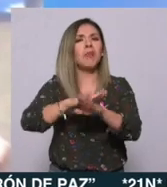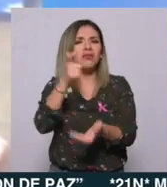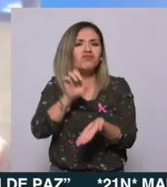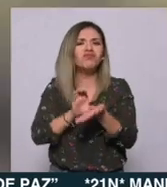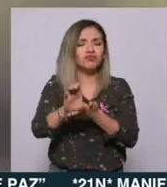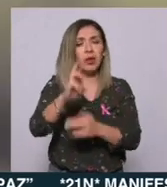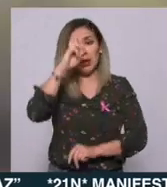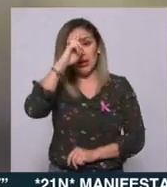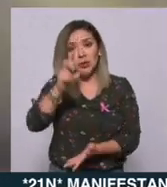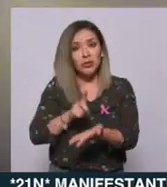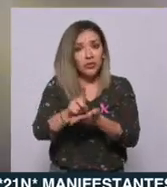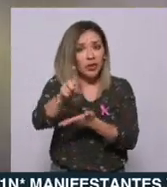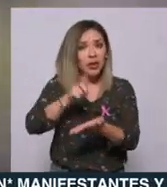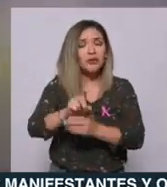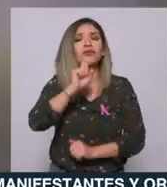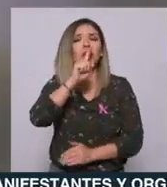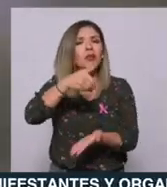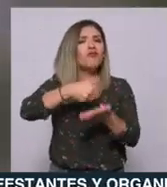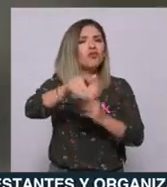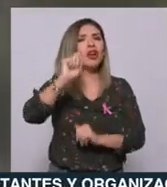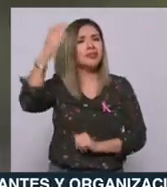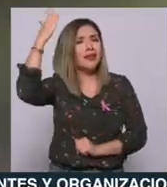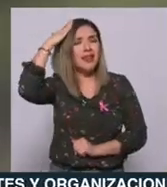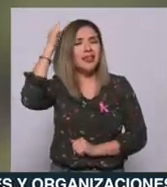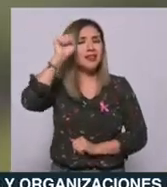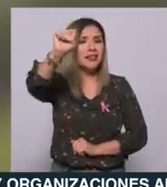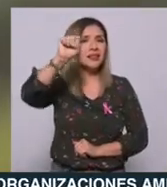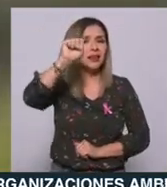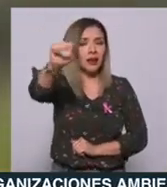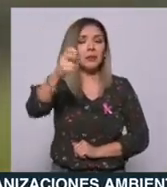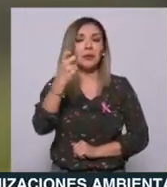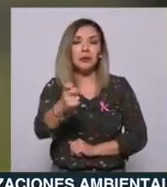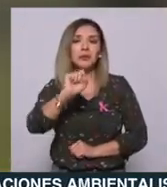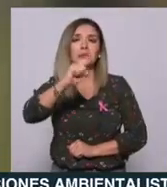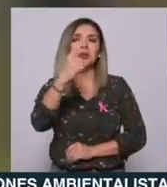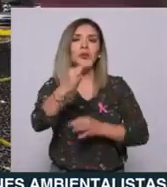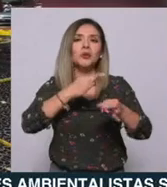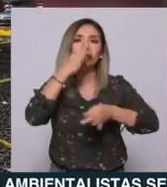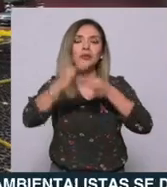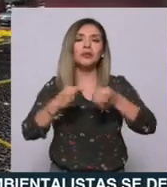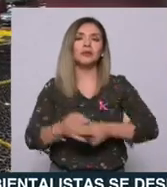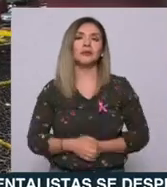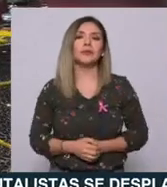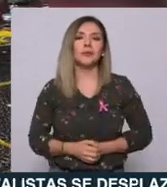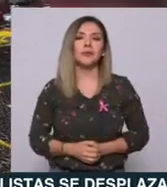respeto a sus derechos y la destitución de líderes sindicales. 21 Noticias.